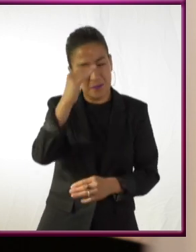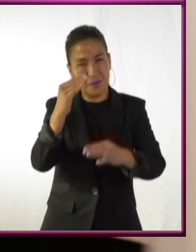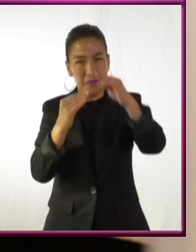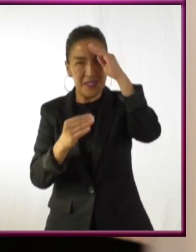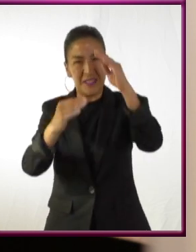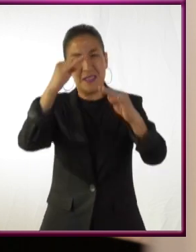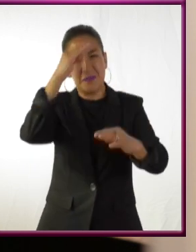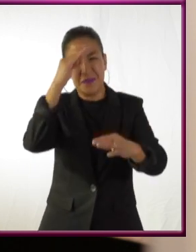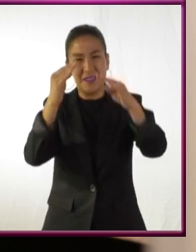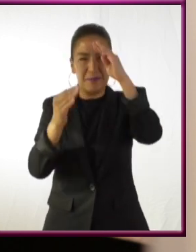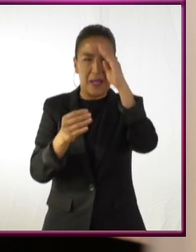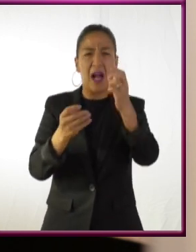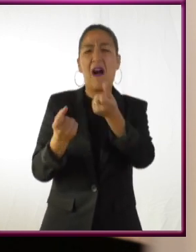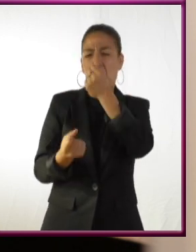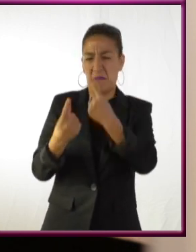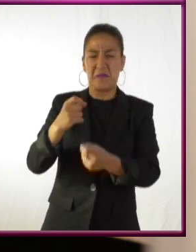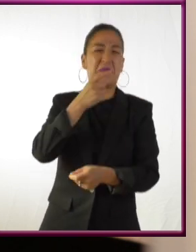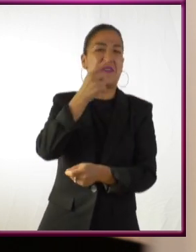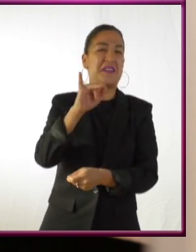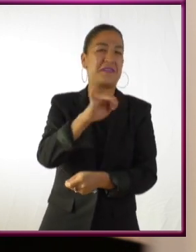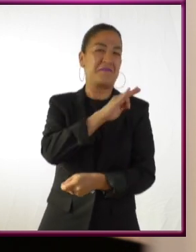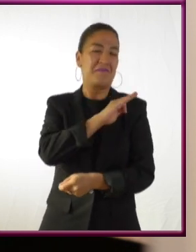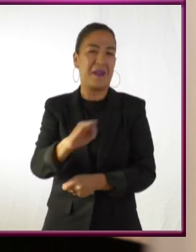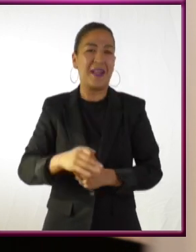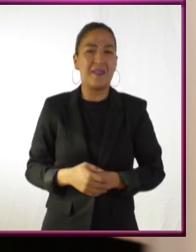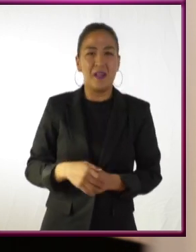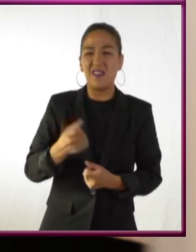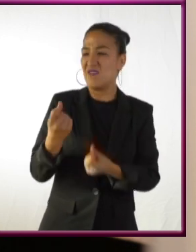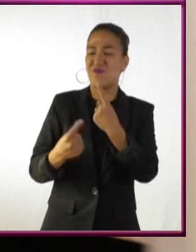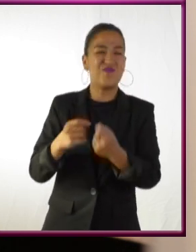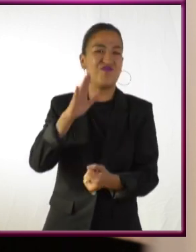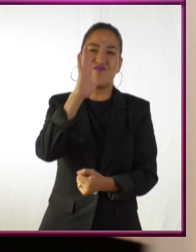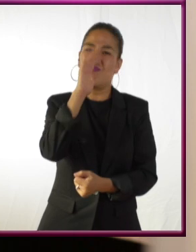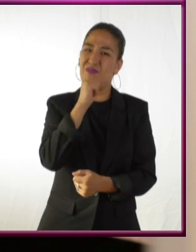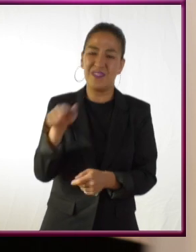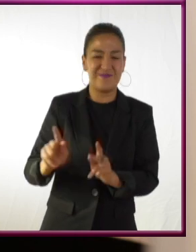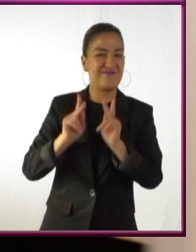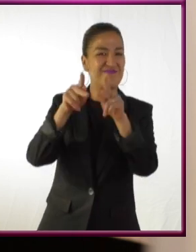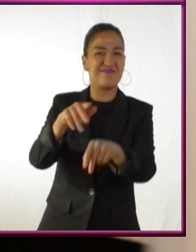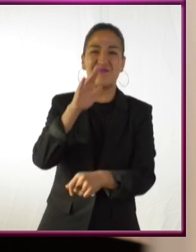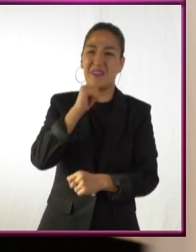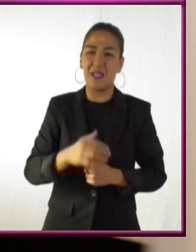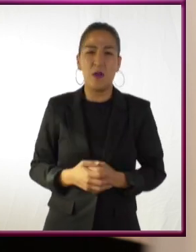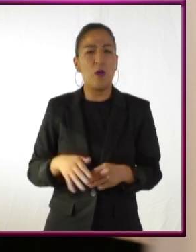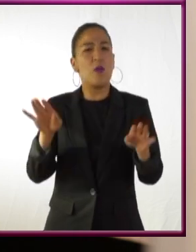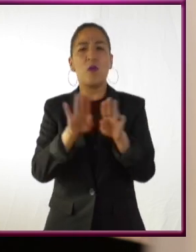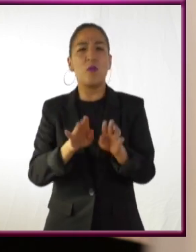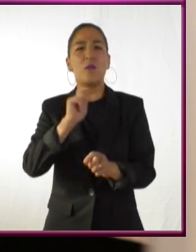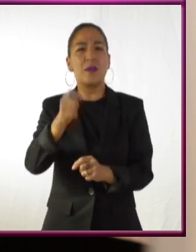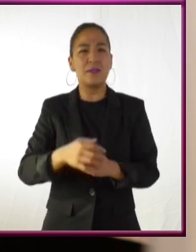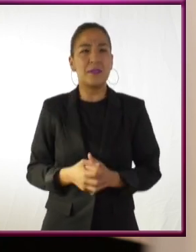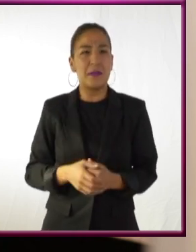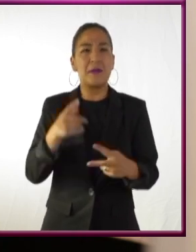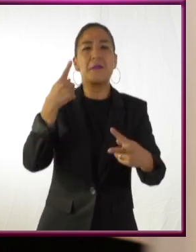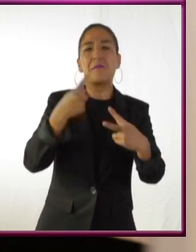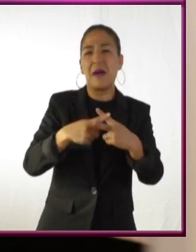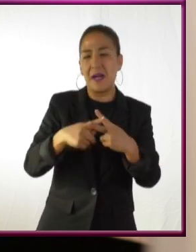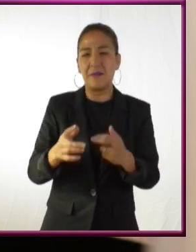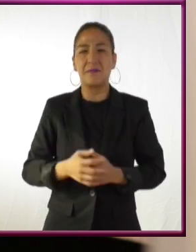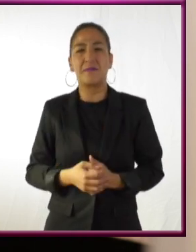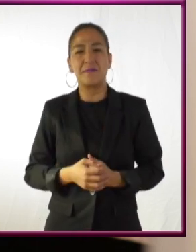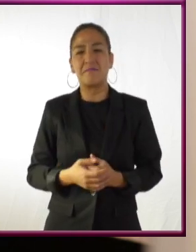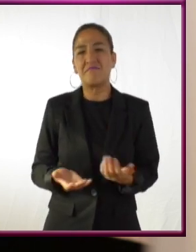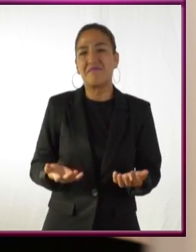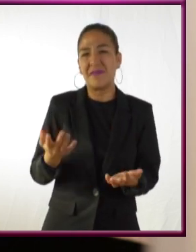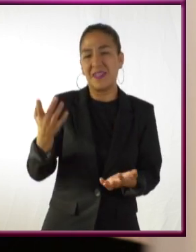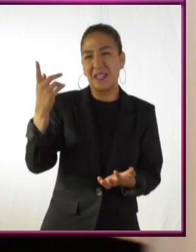estaban pensando, muchos decían que sí se podía, pero no sabían cómo, muchos decían que no, y no había un fundamento como